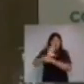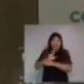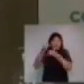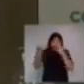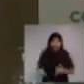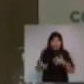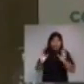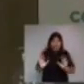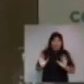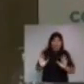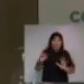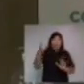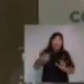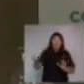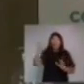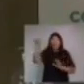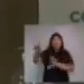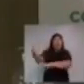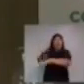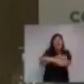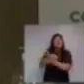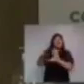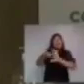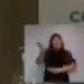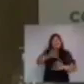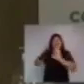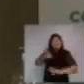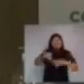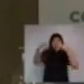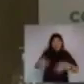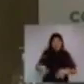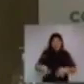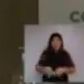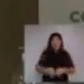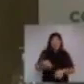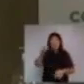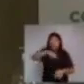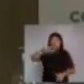sigan llamando más a transporte. No vamos a seguir trasladando. Terminamos acá.